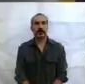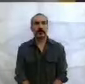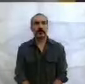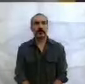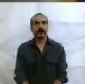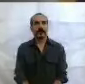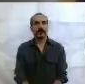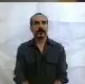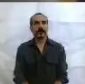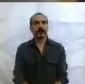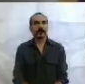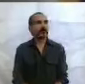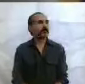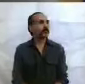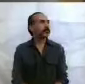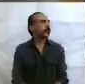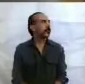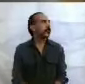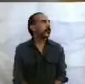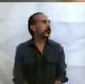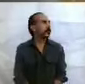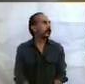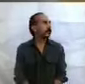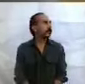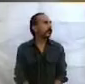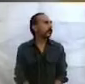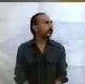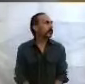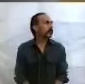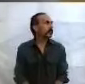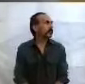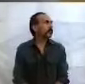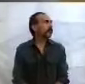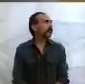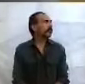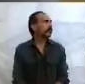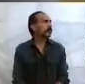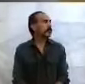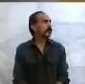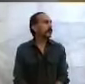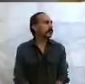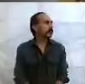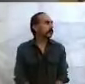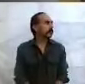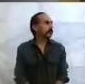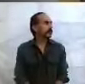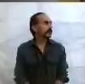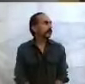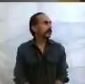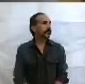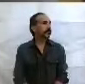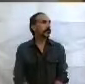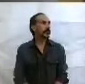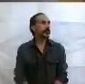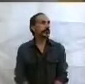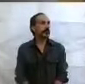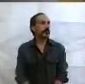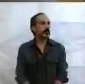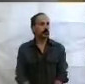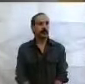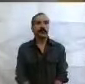Problema con mi dispositivo, lo voy a hacer de manera nominal. Adelante, es en contra, secretaria. Se registra su